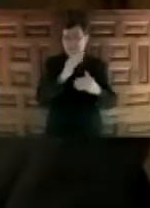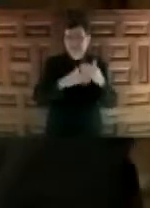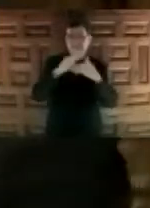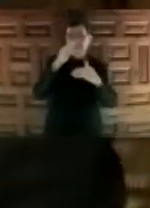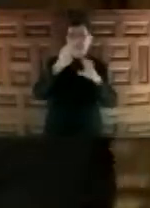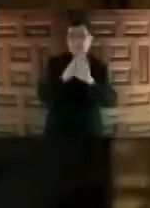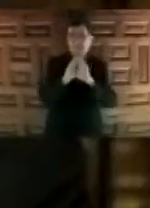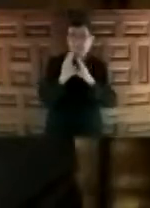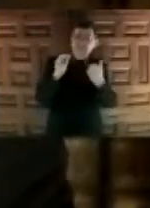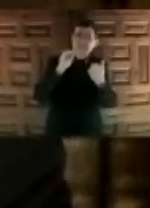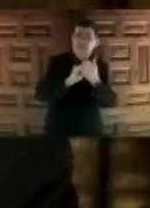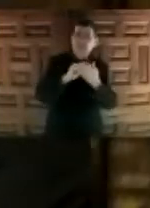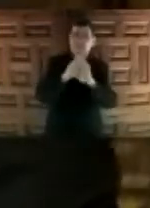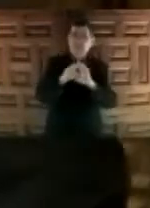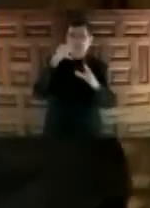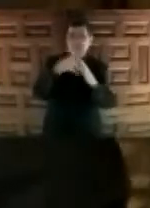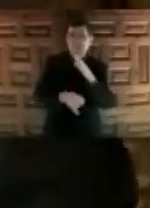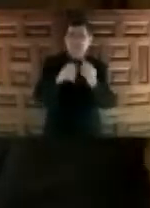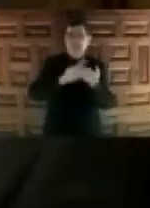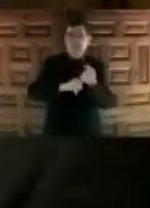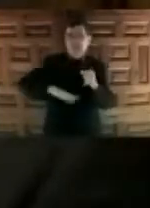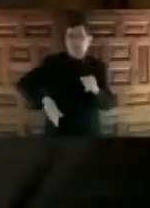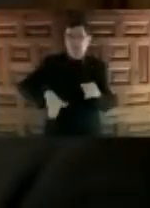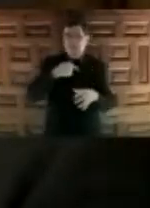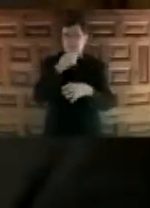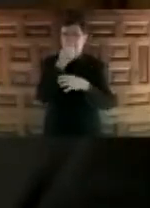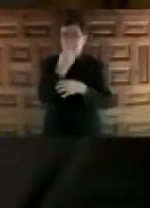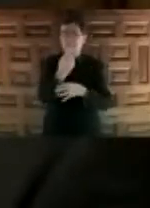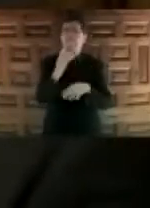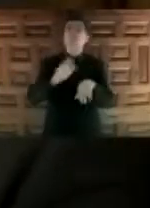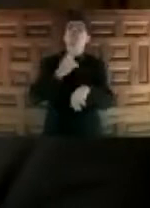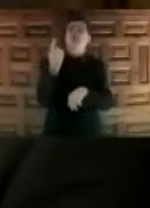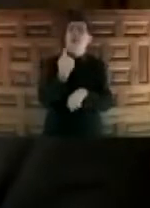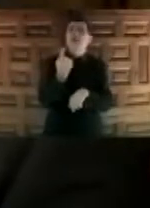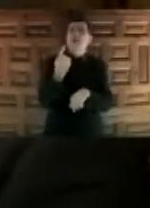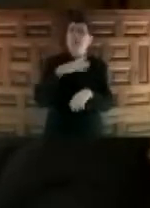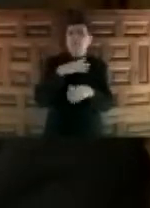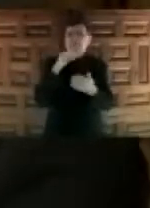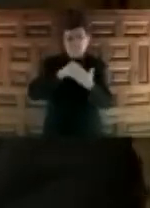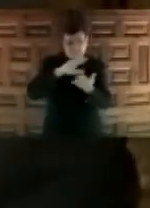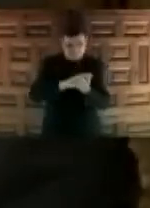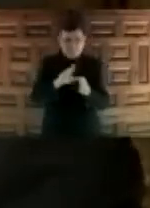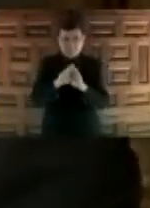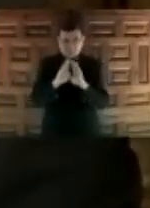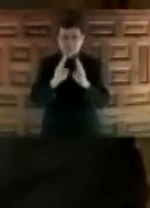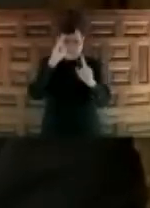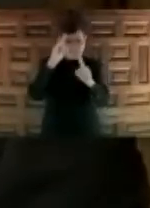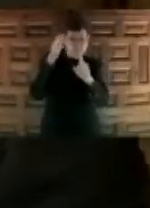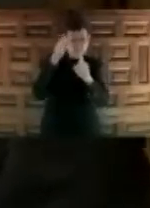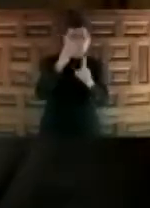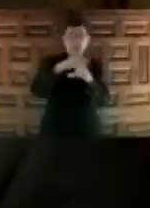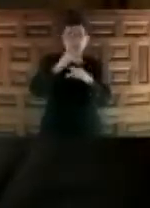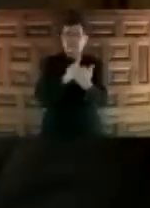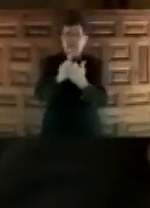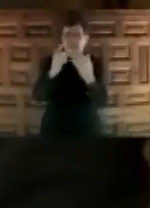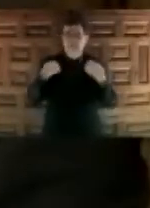la materialización del fondo mencionado. ¿Por qué? Porque esta es la que va a marcar la ruta para el cumplimiento al derecho